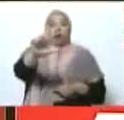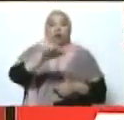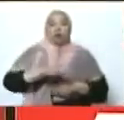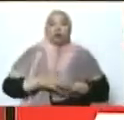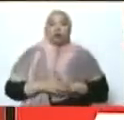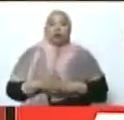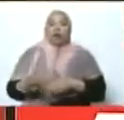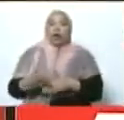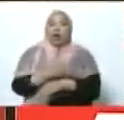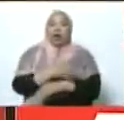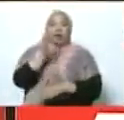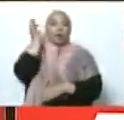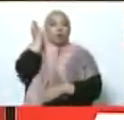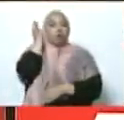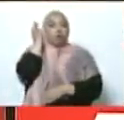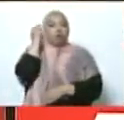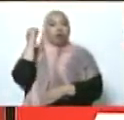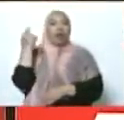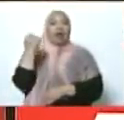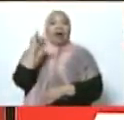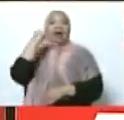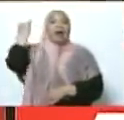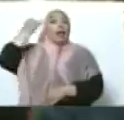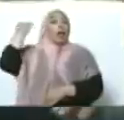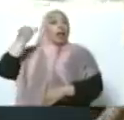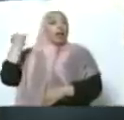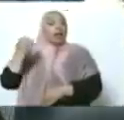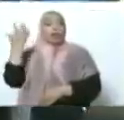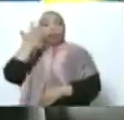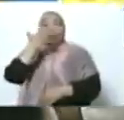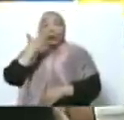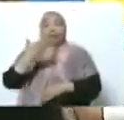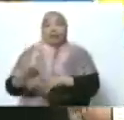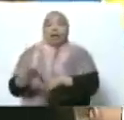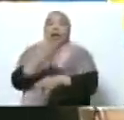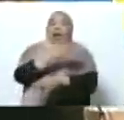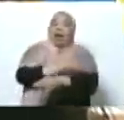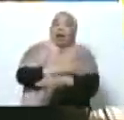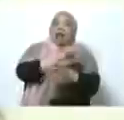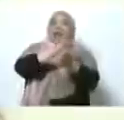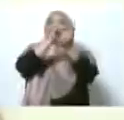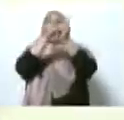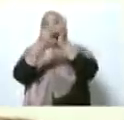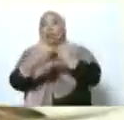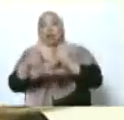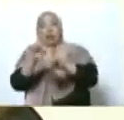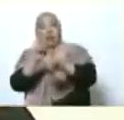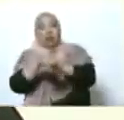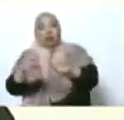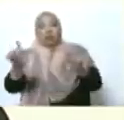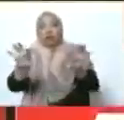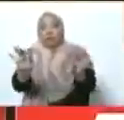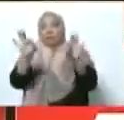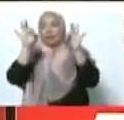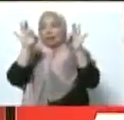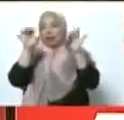compañera Iris Valera, que ha hecho un gran trabajo allí, pero a Iris se le ha asignado una responsabilidad especial que ya le voy a